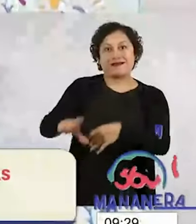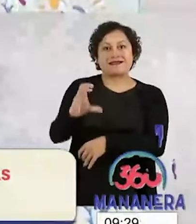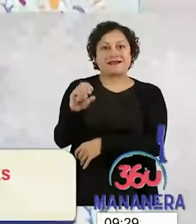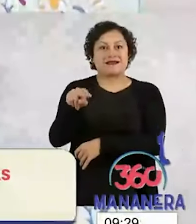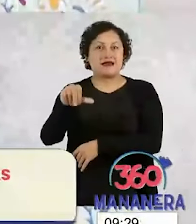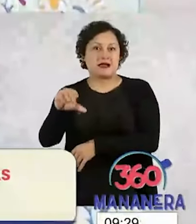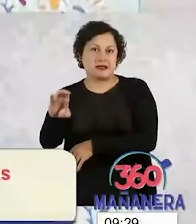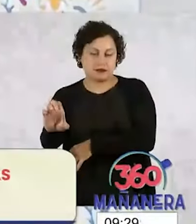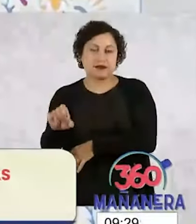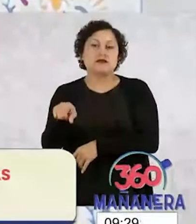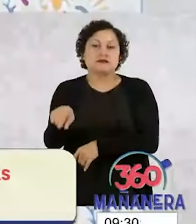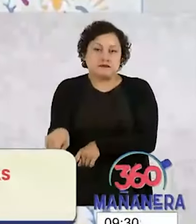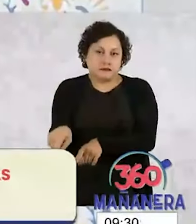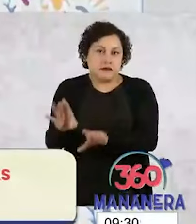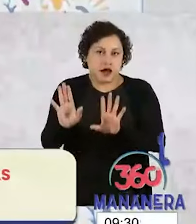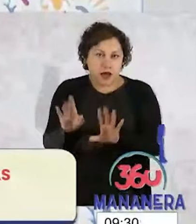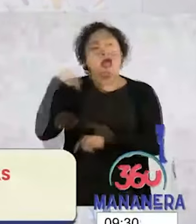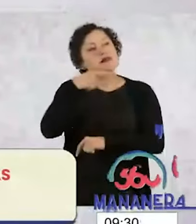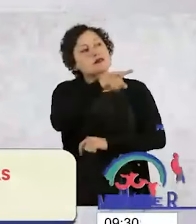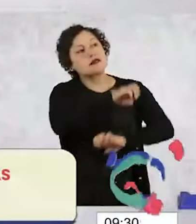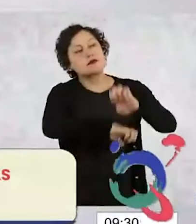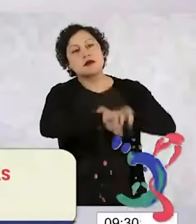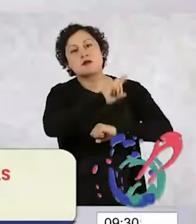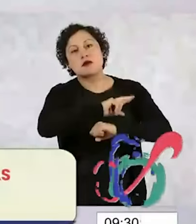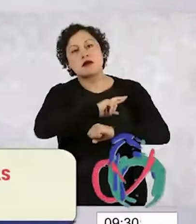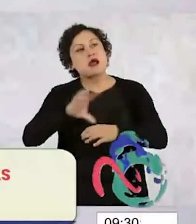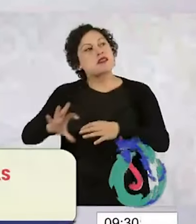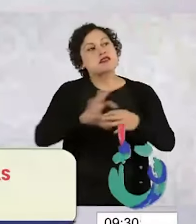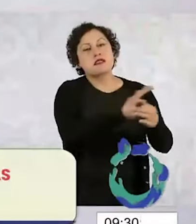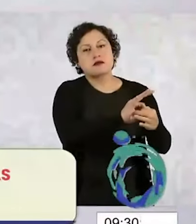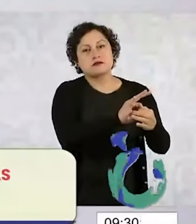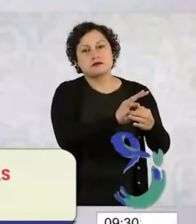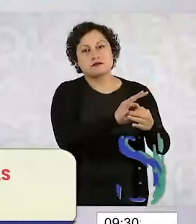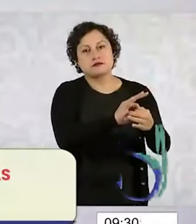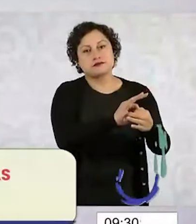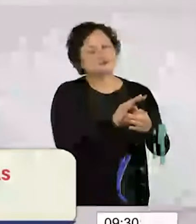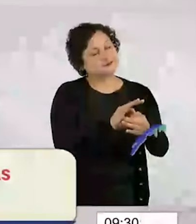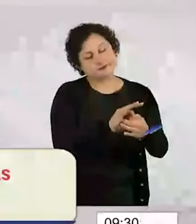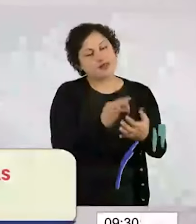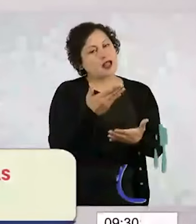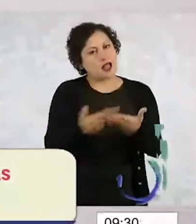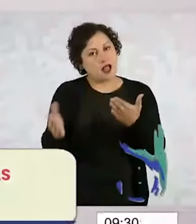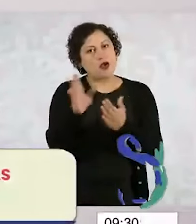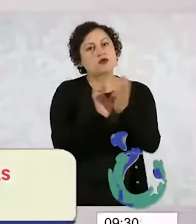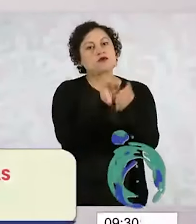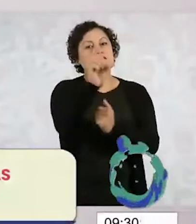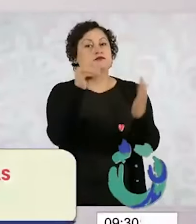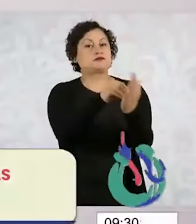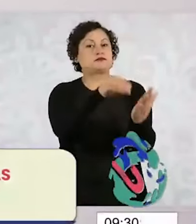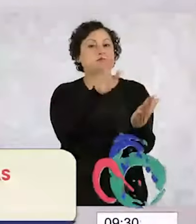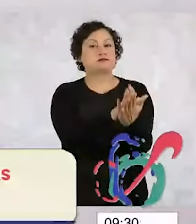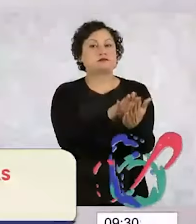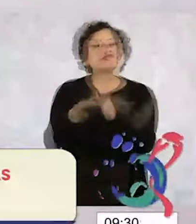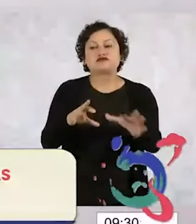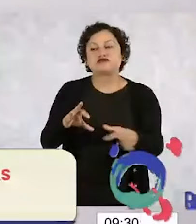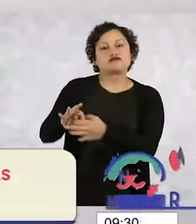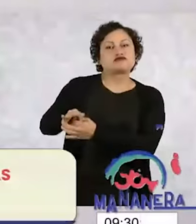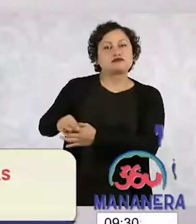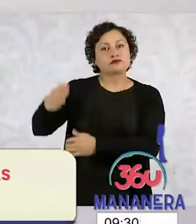decía bueno los privados tienen preponderancia ahora la Constitución dice no tiene preponderancia Comisión Federal de